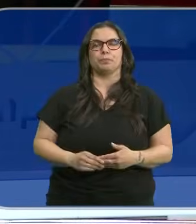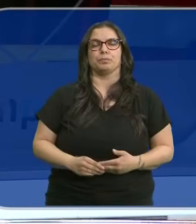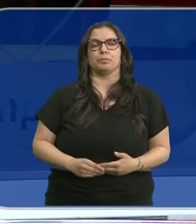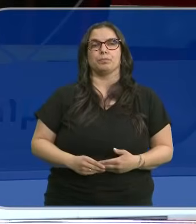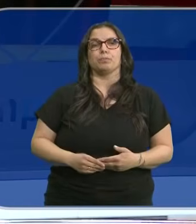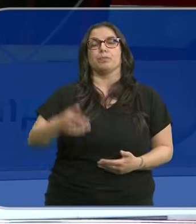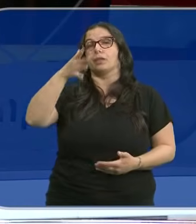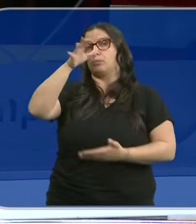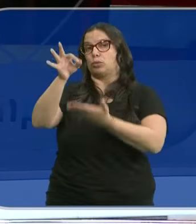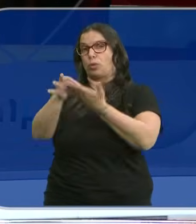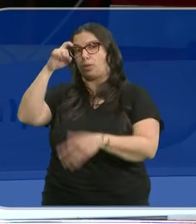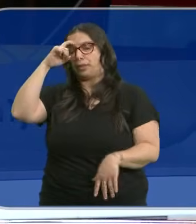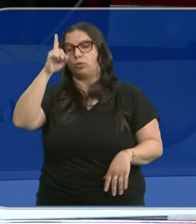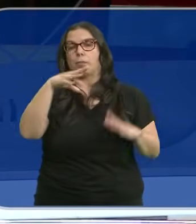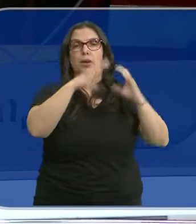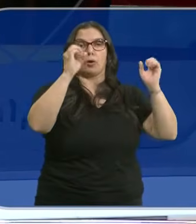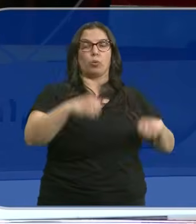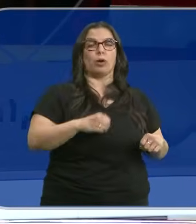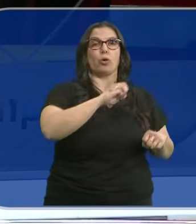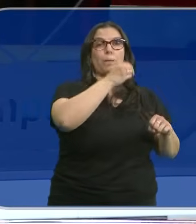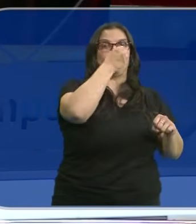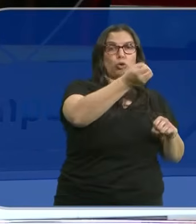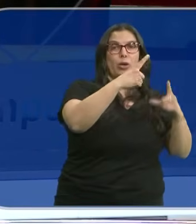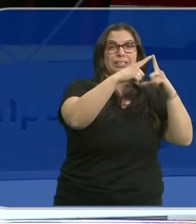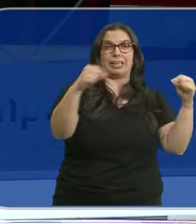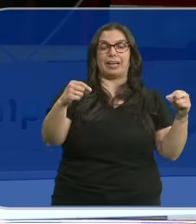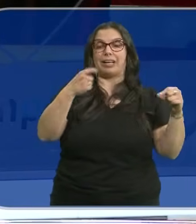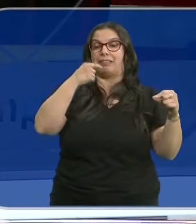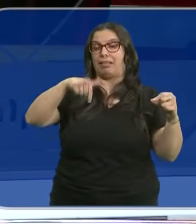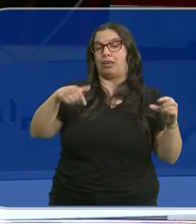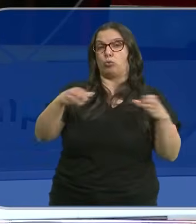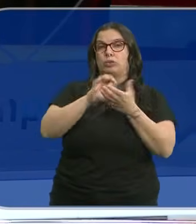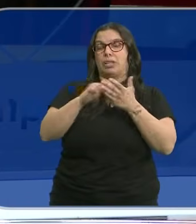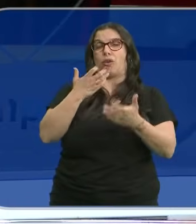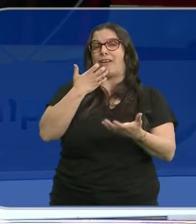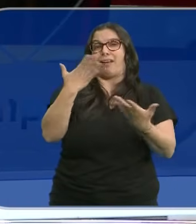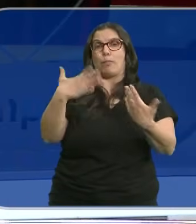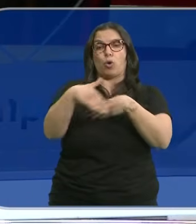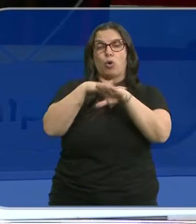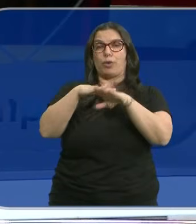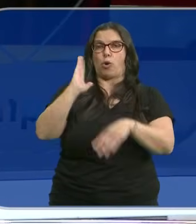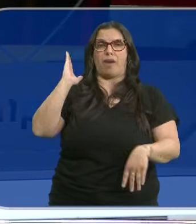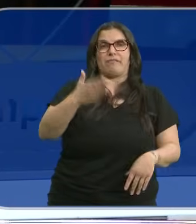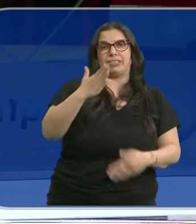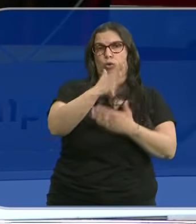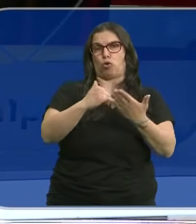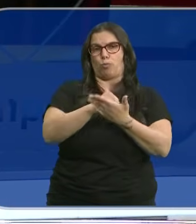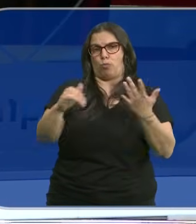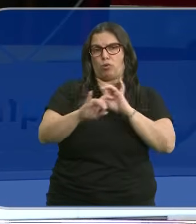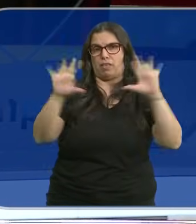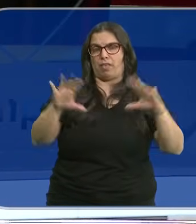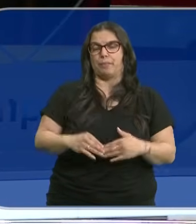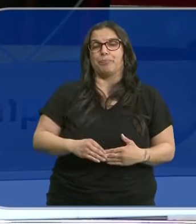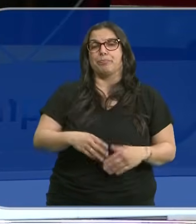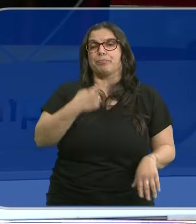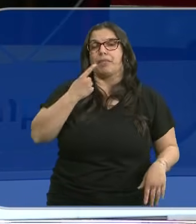Tanto la imputación de Zapatero como el acuerdo entre PSOE y Esquerra en Cataluña son para la Junta ejemplos de cómo el Gobierno central perjudica a las comunidades autónomas.